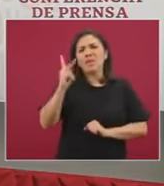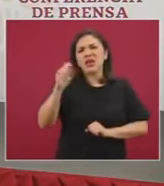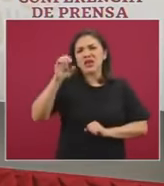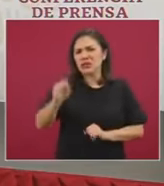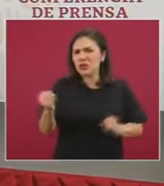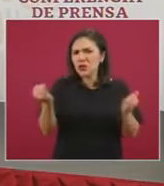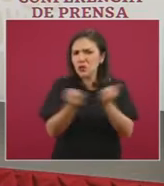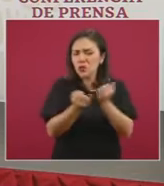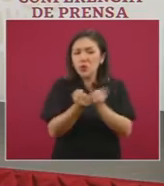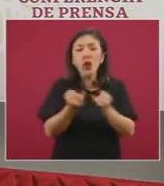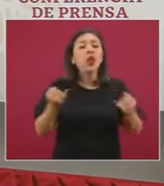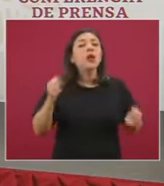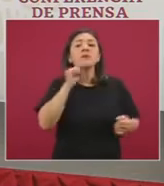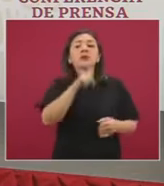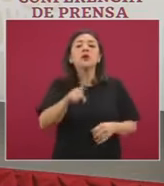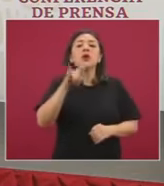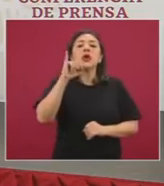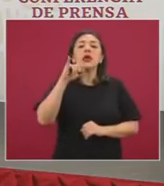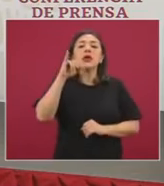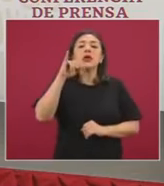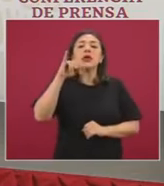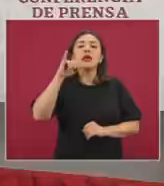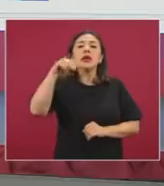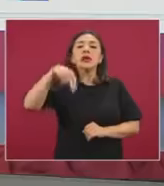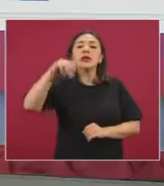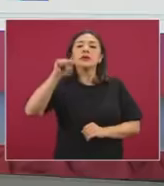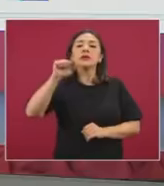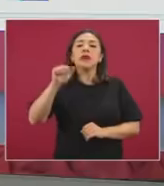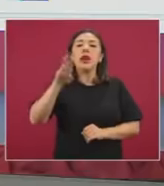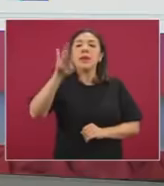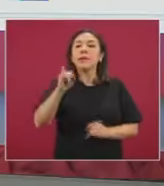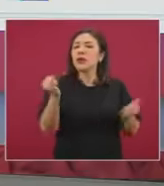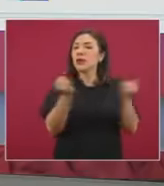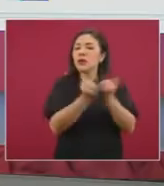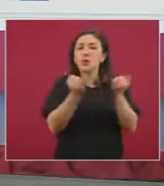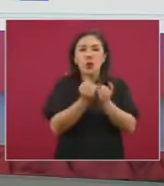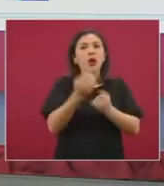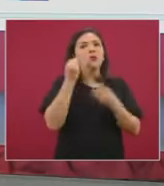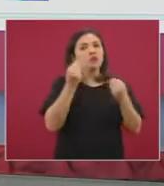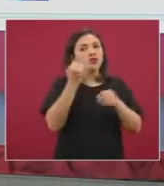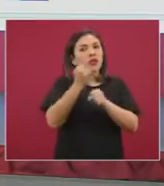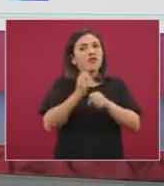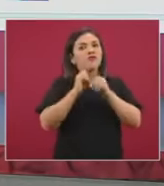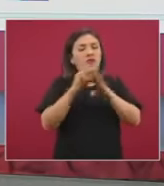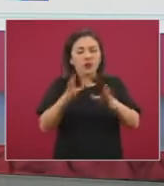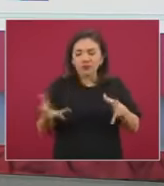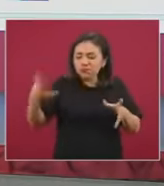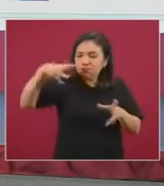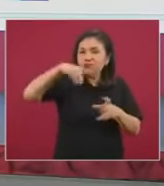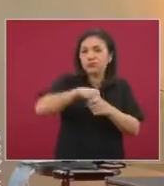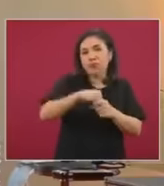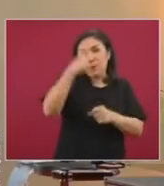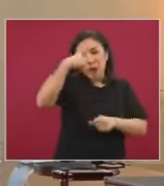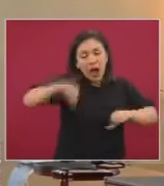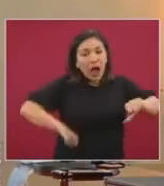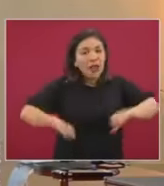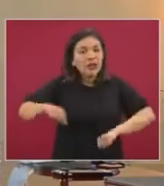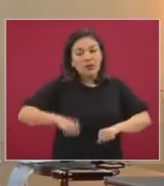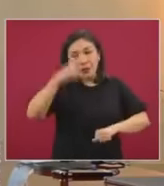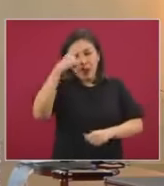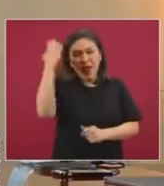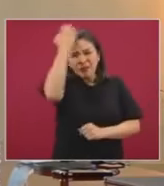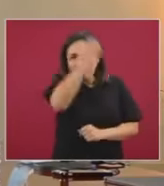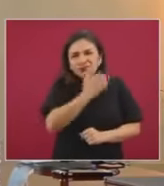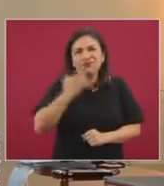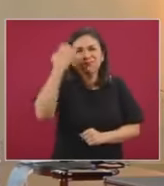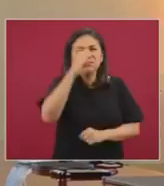Salud, y el Instituto Nacional de Salud Pública, quien ha concentrado pues gran parte de la actividad especial de